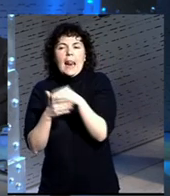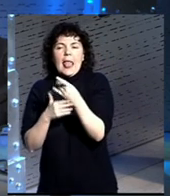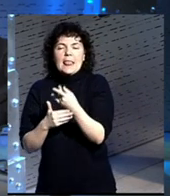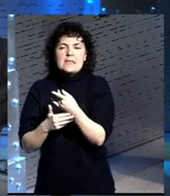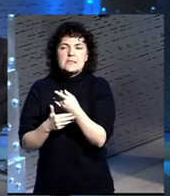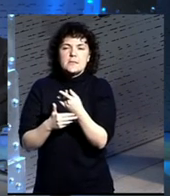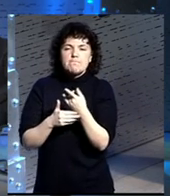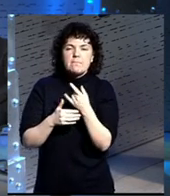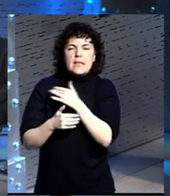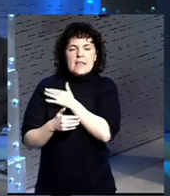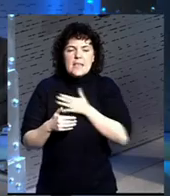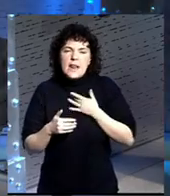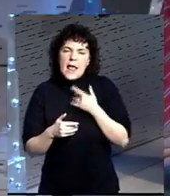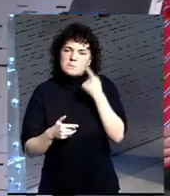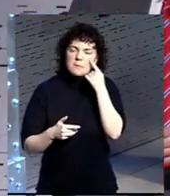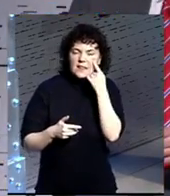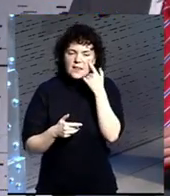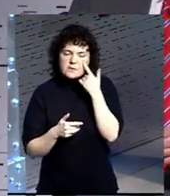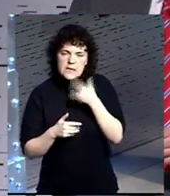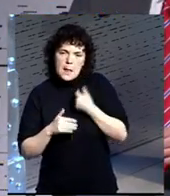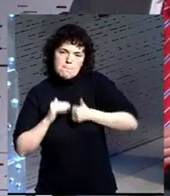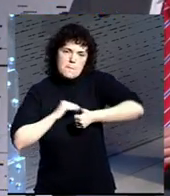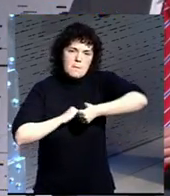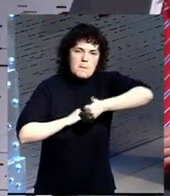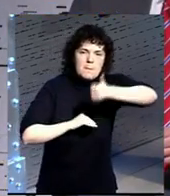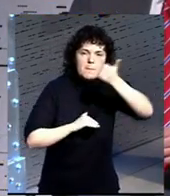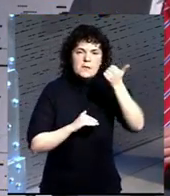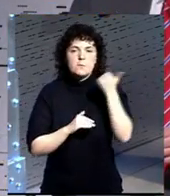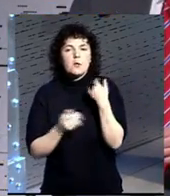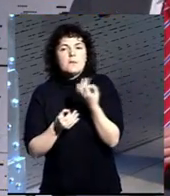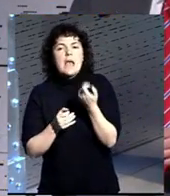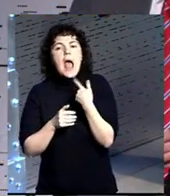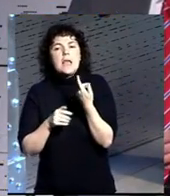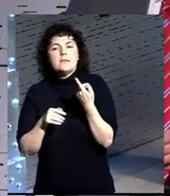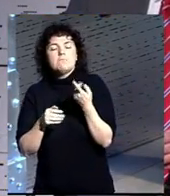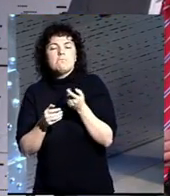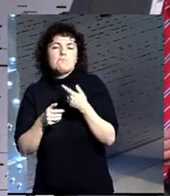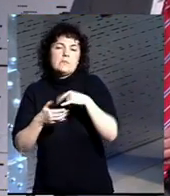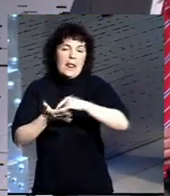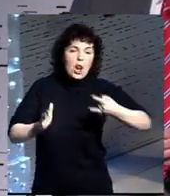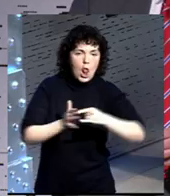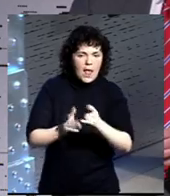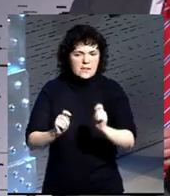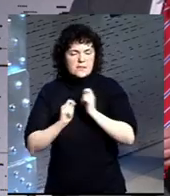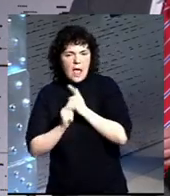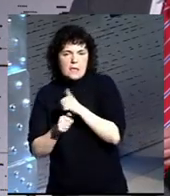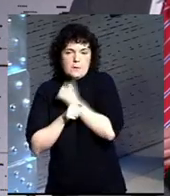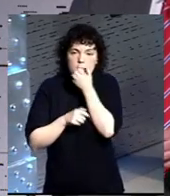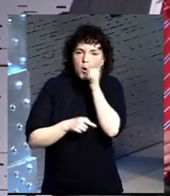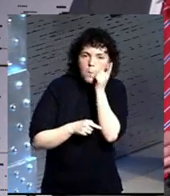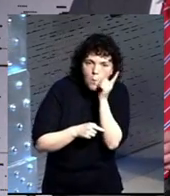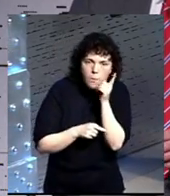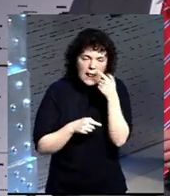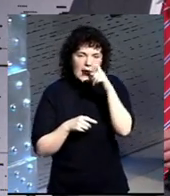están incrementando. Por un lado, precisamente por esto, porque hay nuevos dispositivos que producen experiencias increíbles en los clientes. Los teléfonos móviles